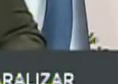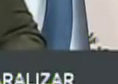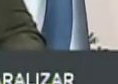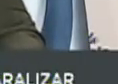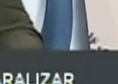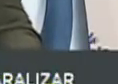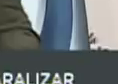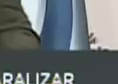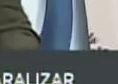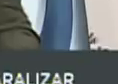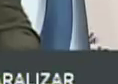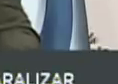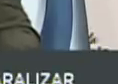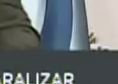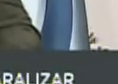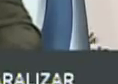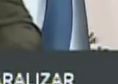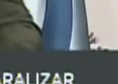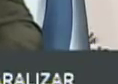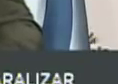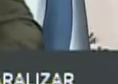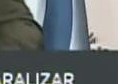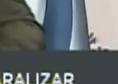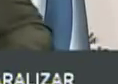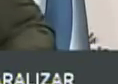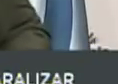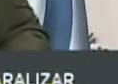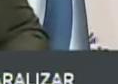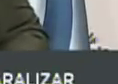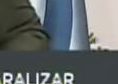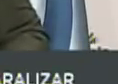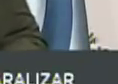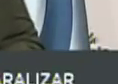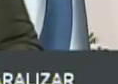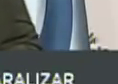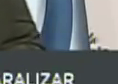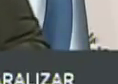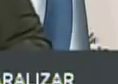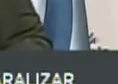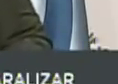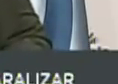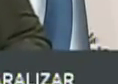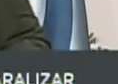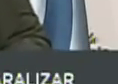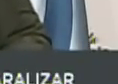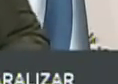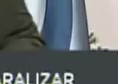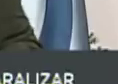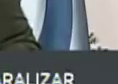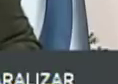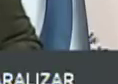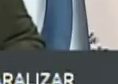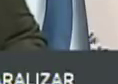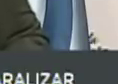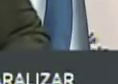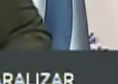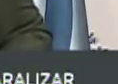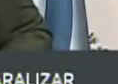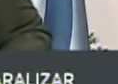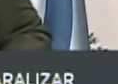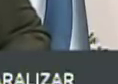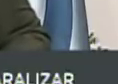el objetivo que queremos en esta materia y yo quiero decir que así como estamos re aperturando a este caso mostrándole a